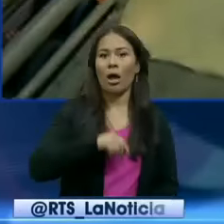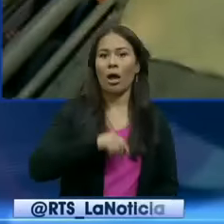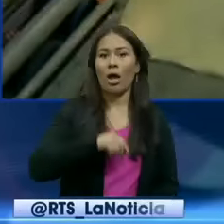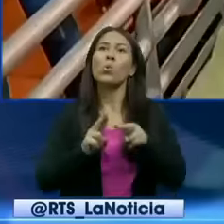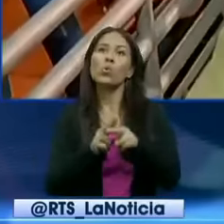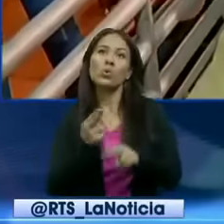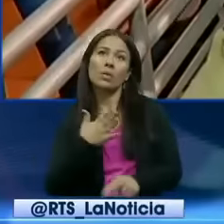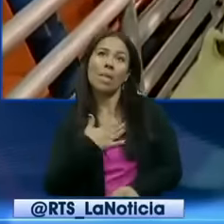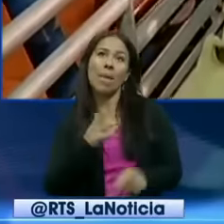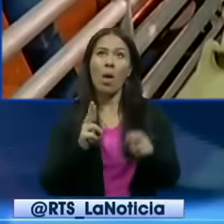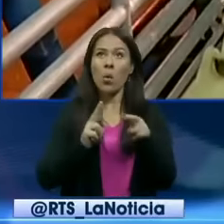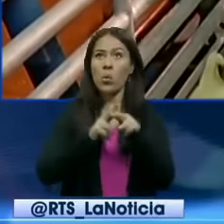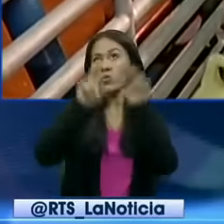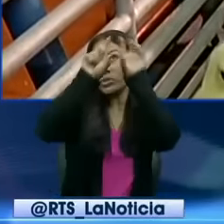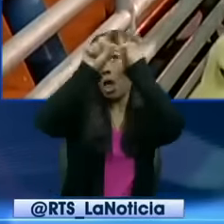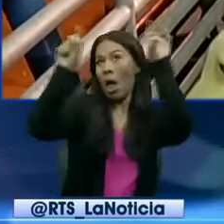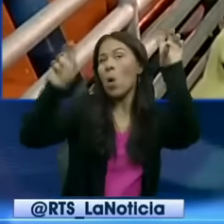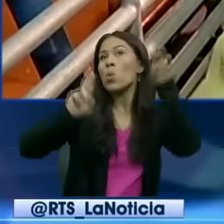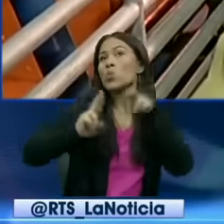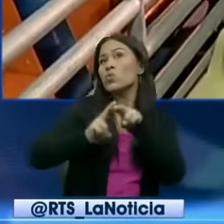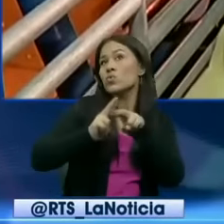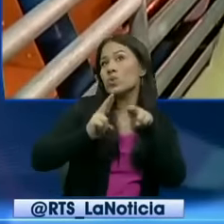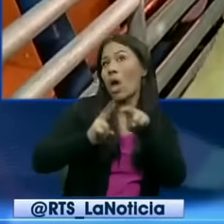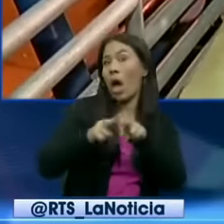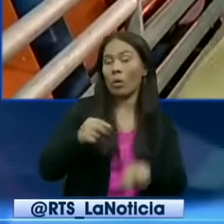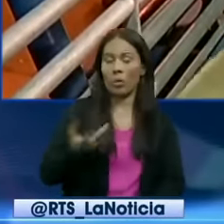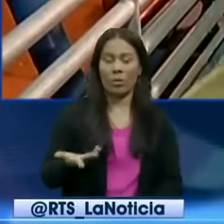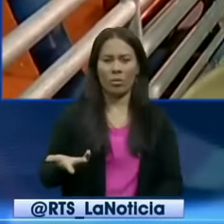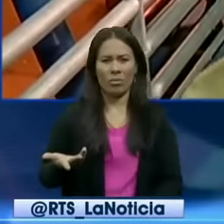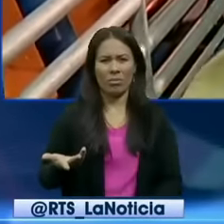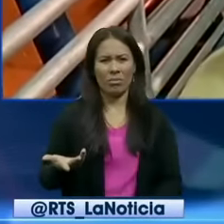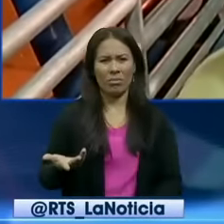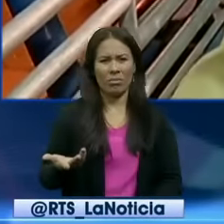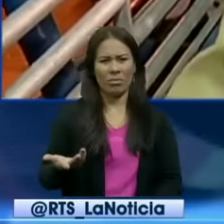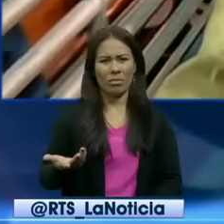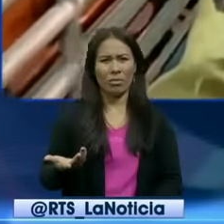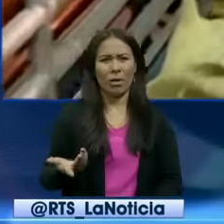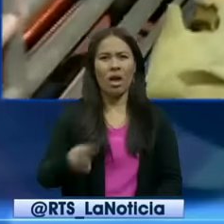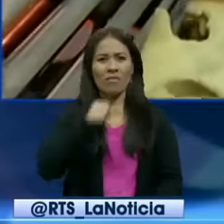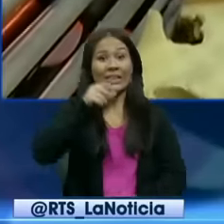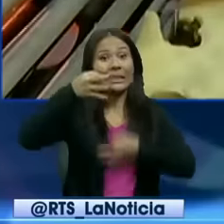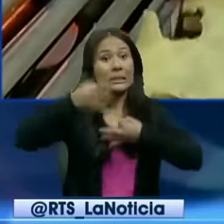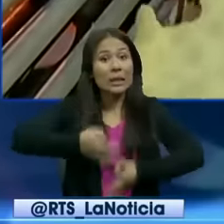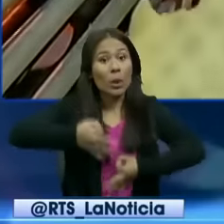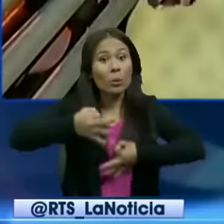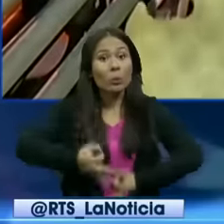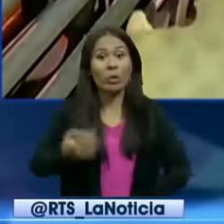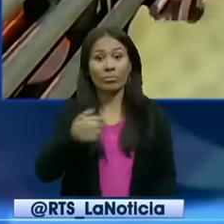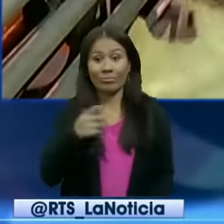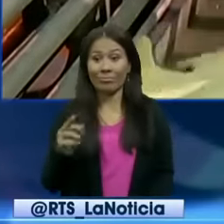utilízame. ¿Cómo quieres que lo utilice? ¿Cómo quieren que lo utilice? Si no me dan las garantías para poder hacerlo.